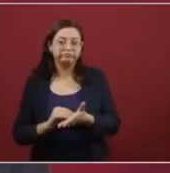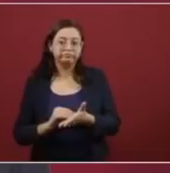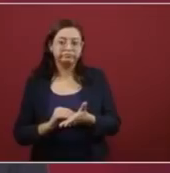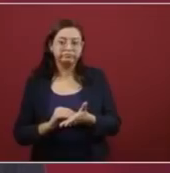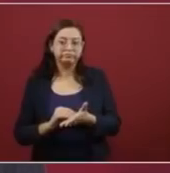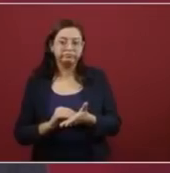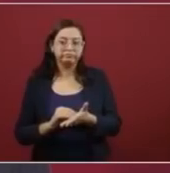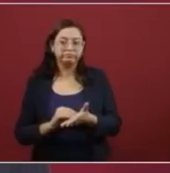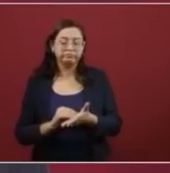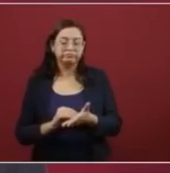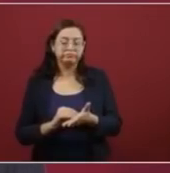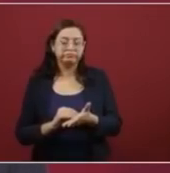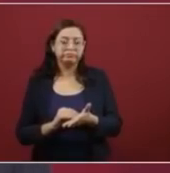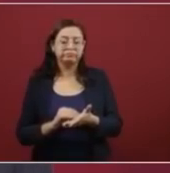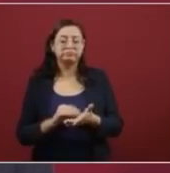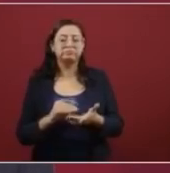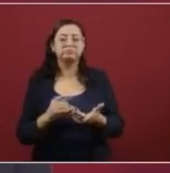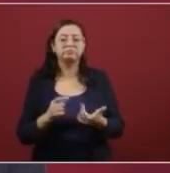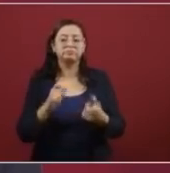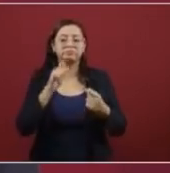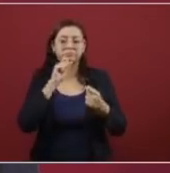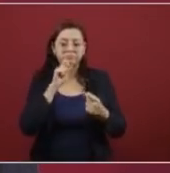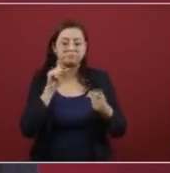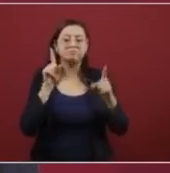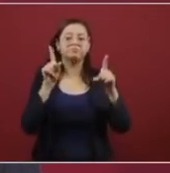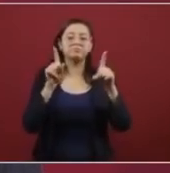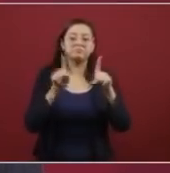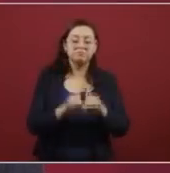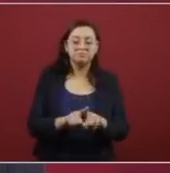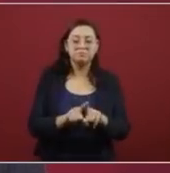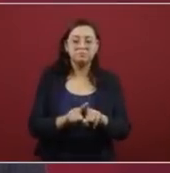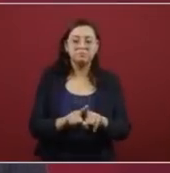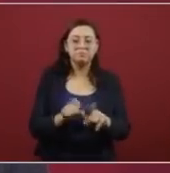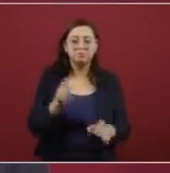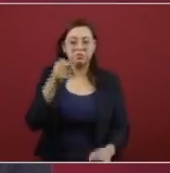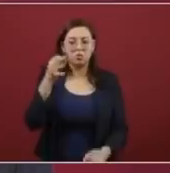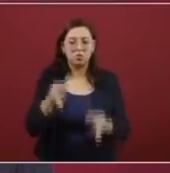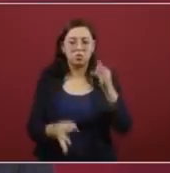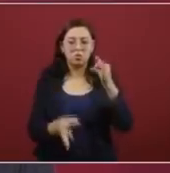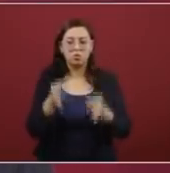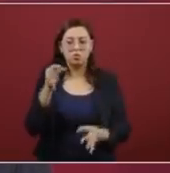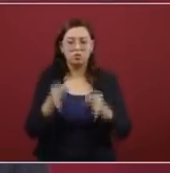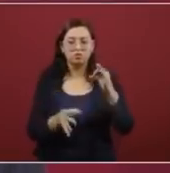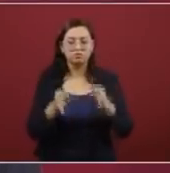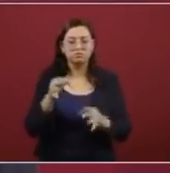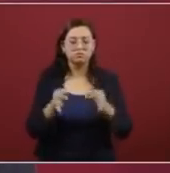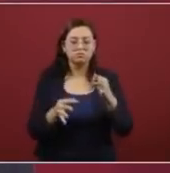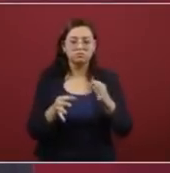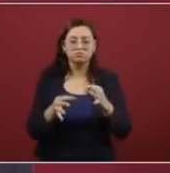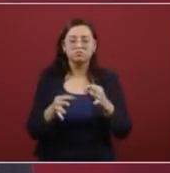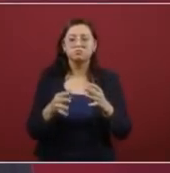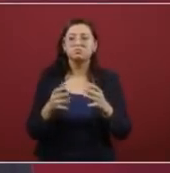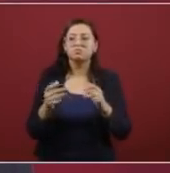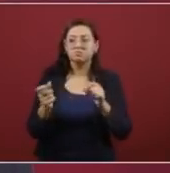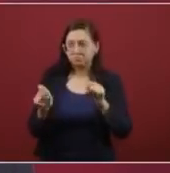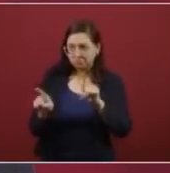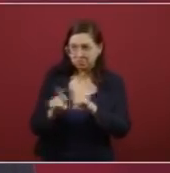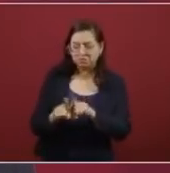debe juzgarse en funciones a legisladores.